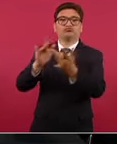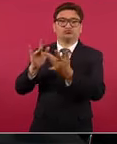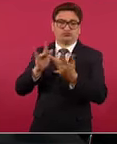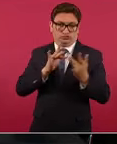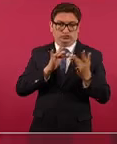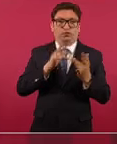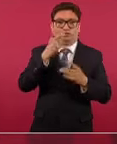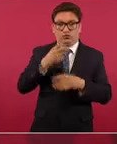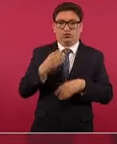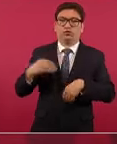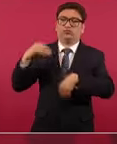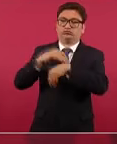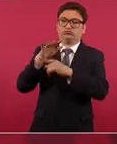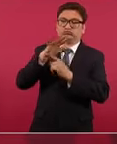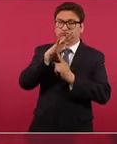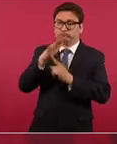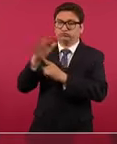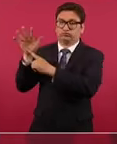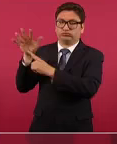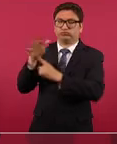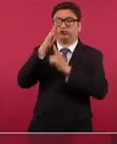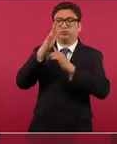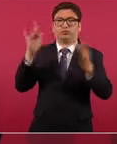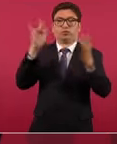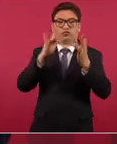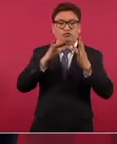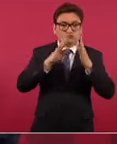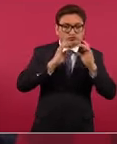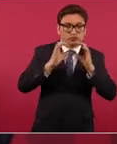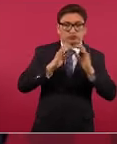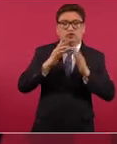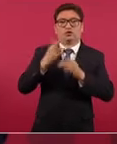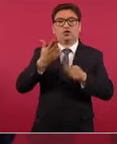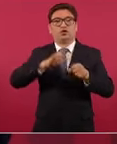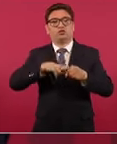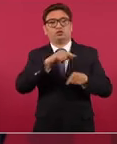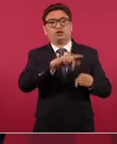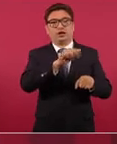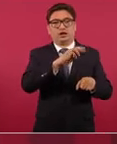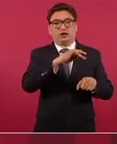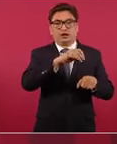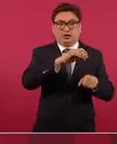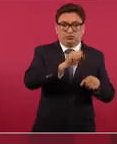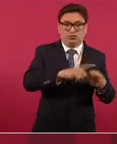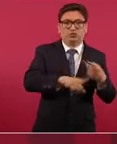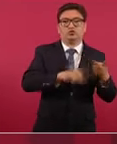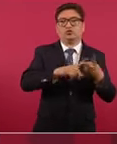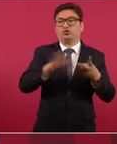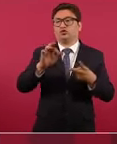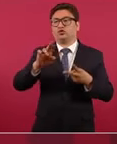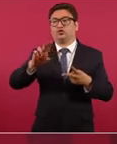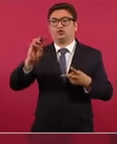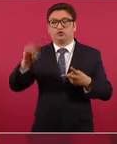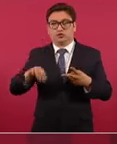esté instalando está esta antena para que puedan dar a conocer al hospital de álamos oa incluso al club de sonora al